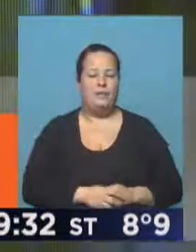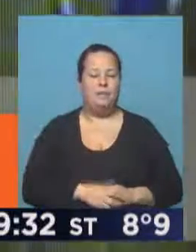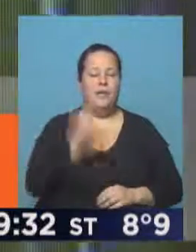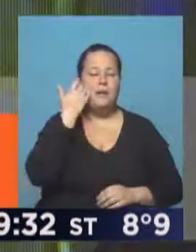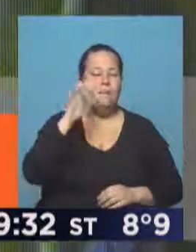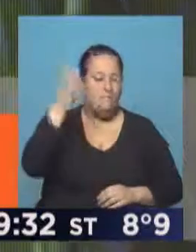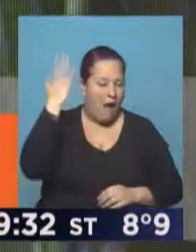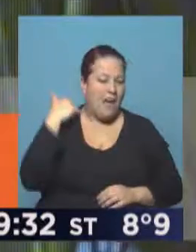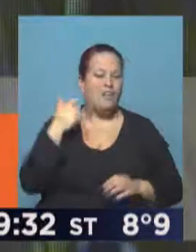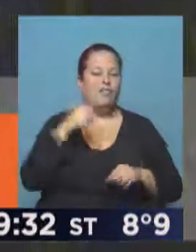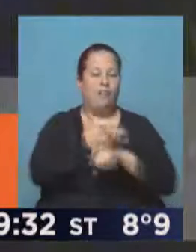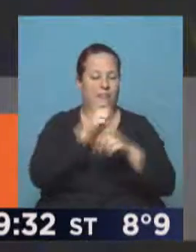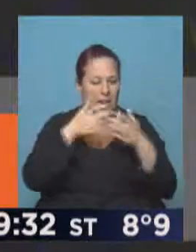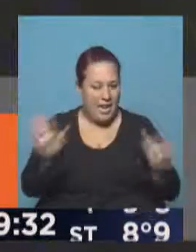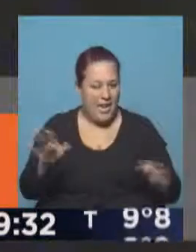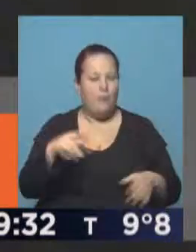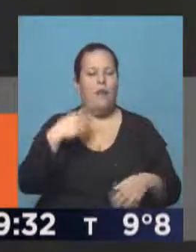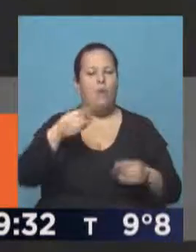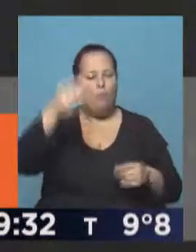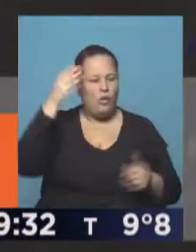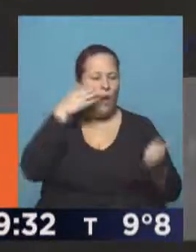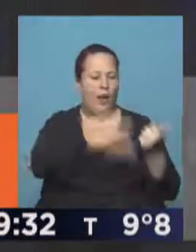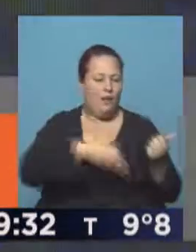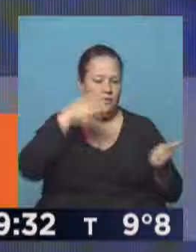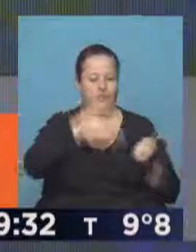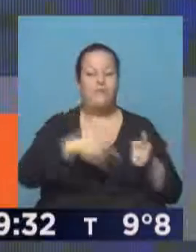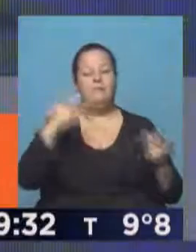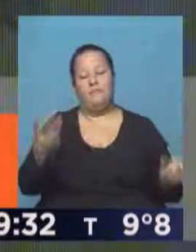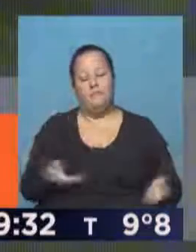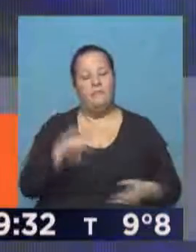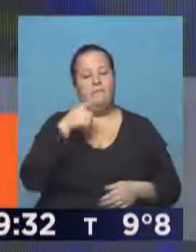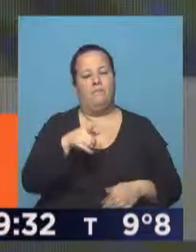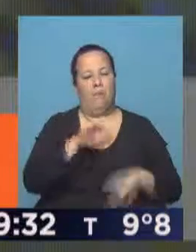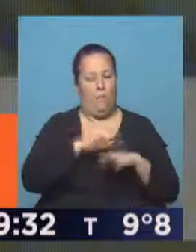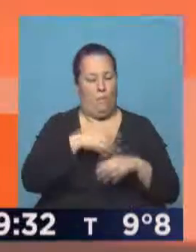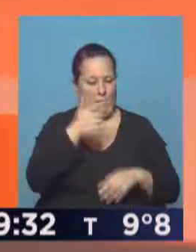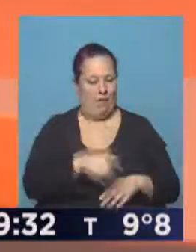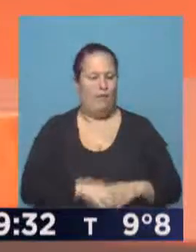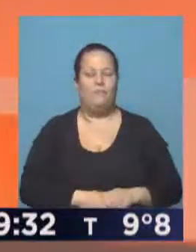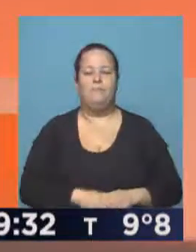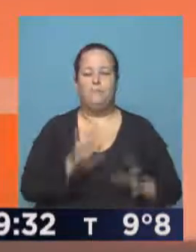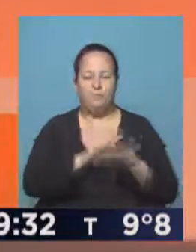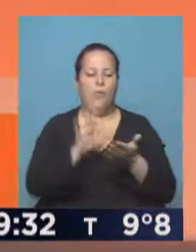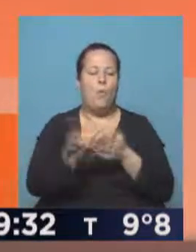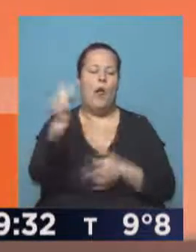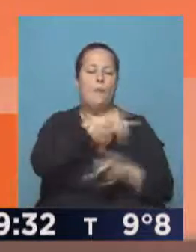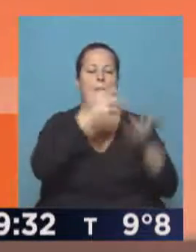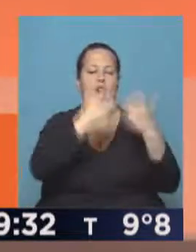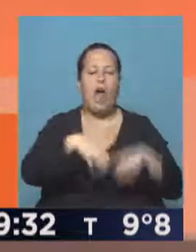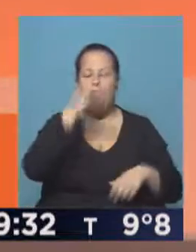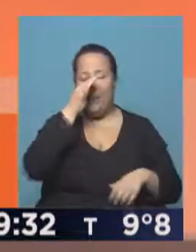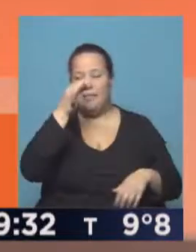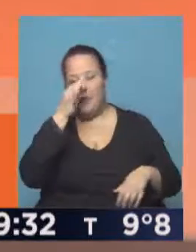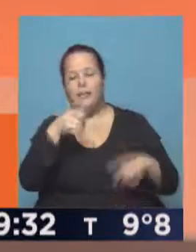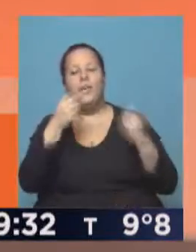mayo había salido de la cárcel, tenía varias entradas y obviamente era el agresor. Diana, volviendo a este programa 2020,